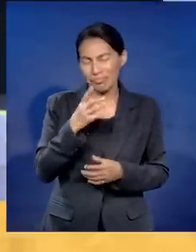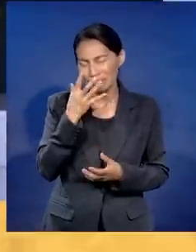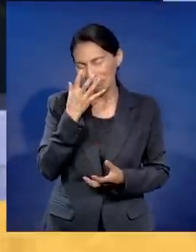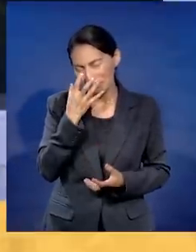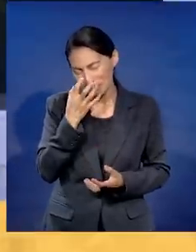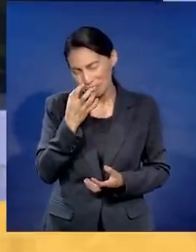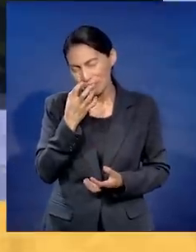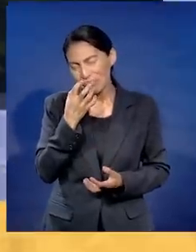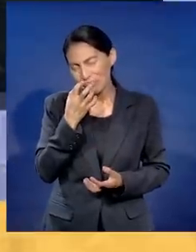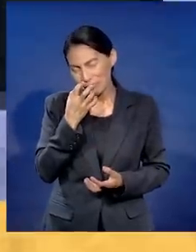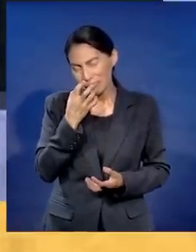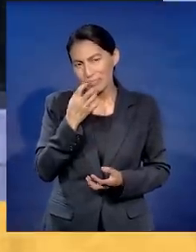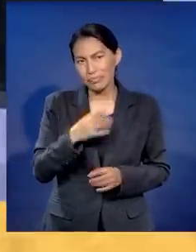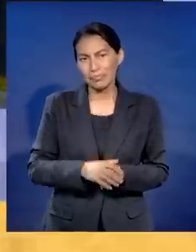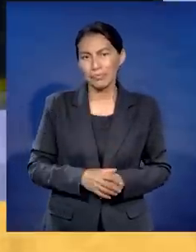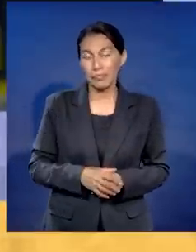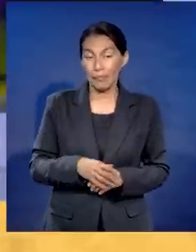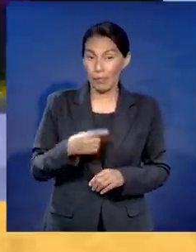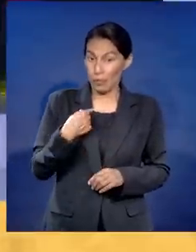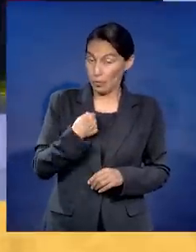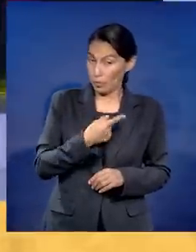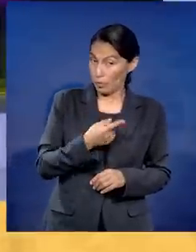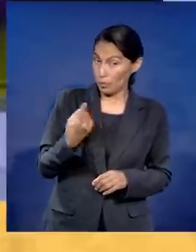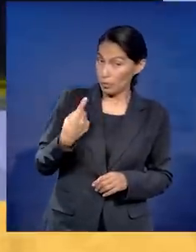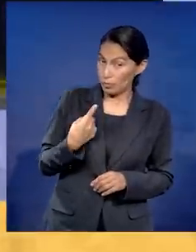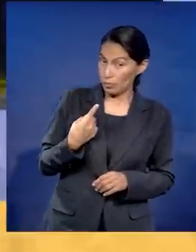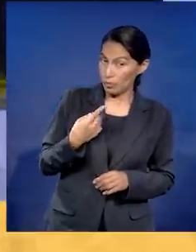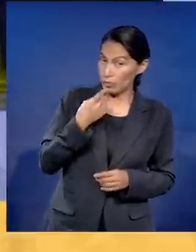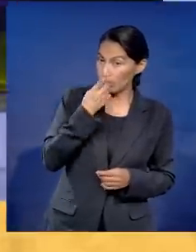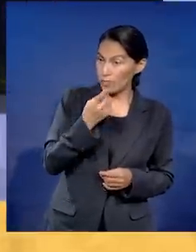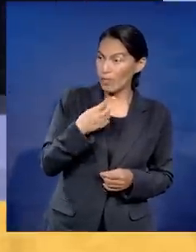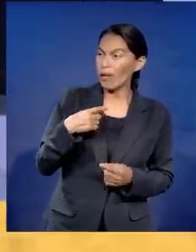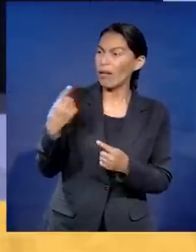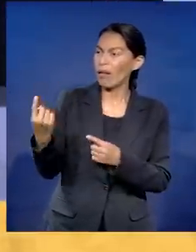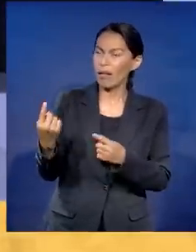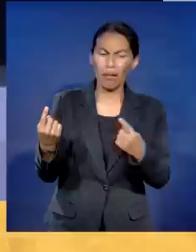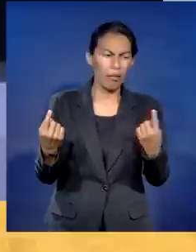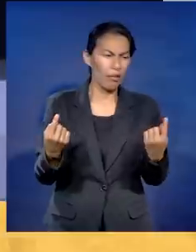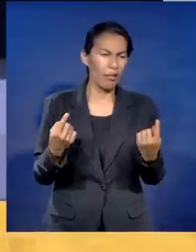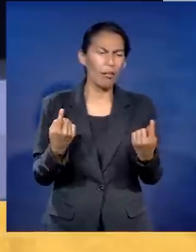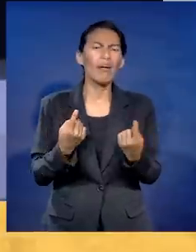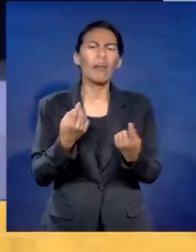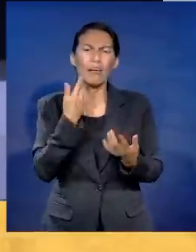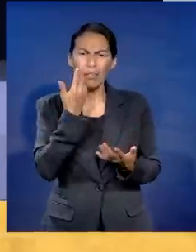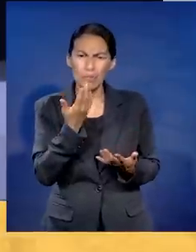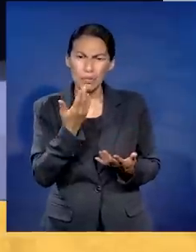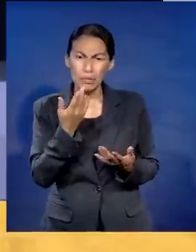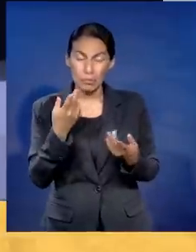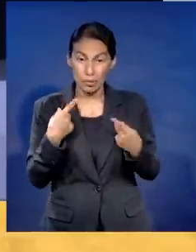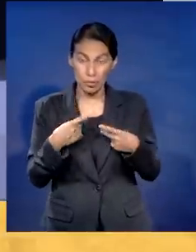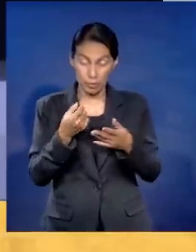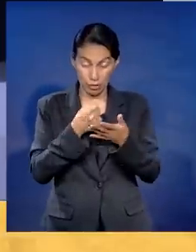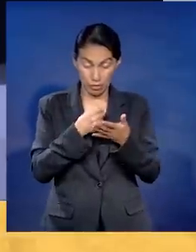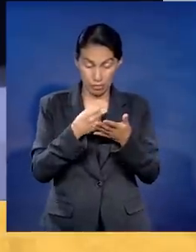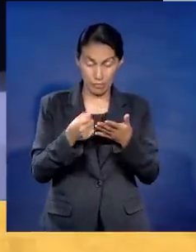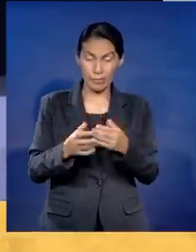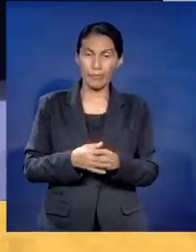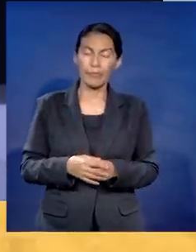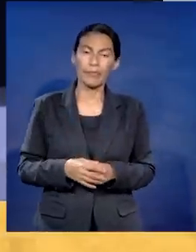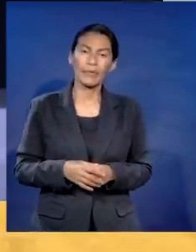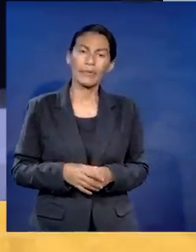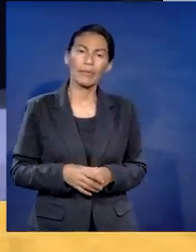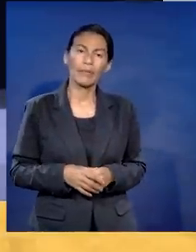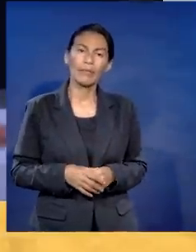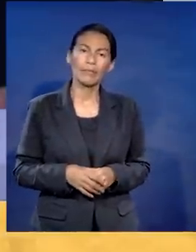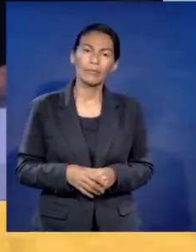No está completo. Y nosotros proyectamos lo que queremos tener al lado. Hay un principio que